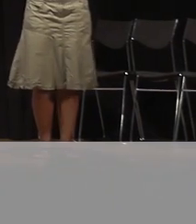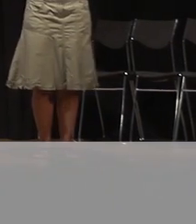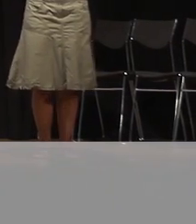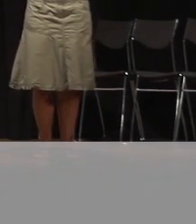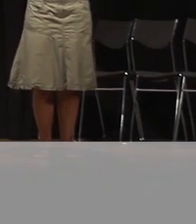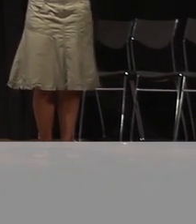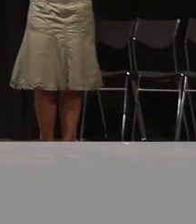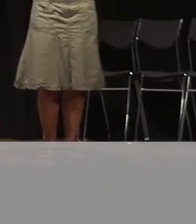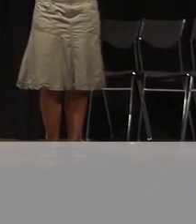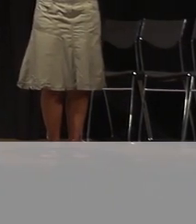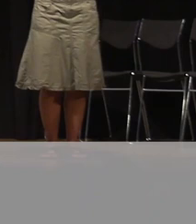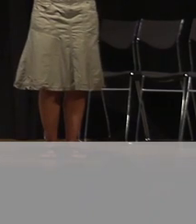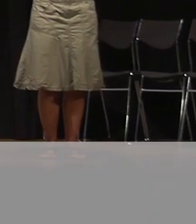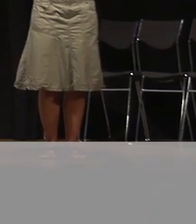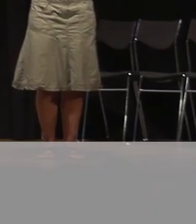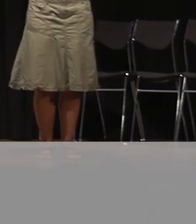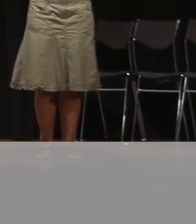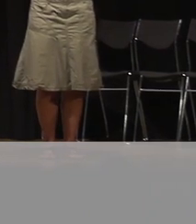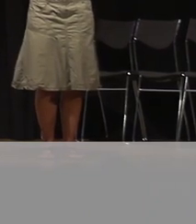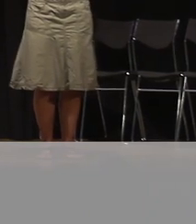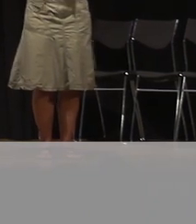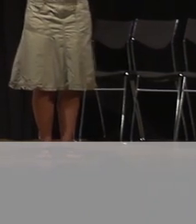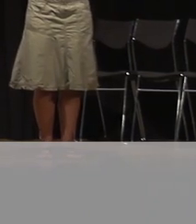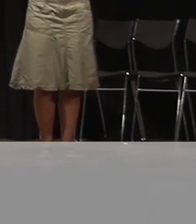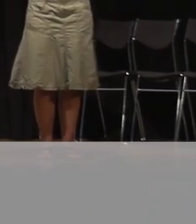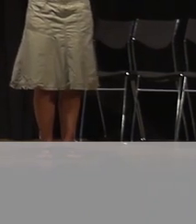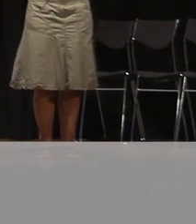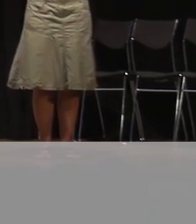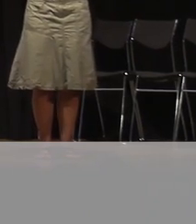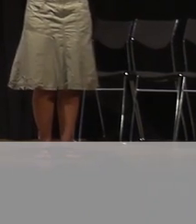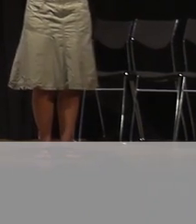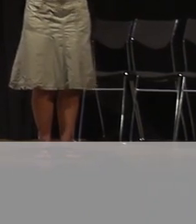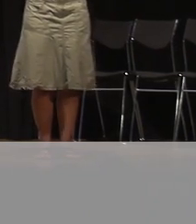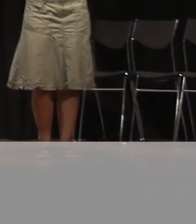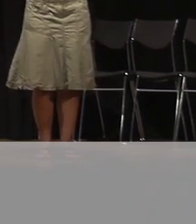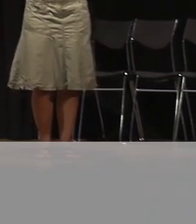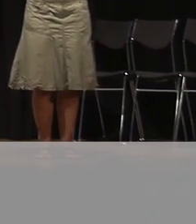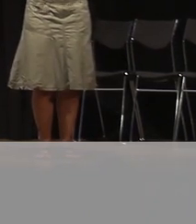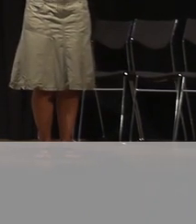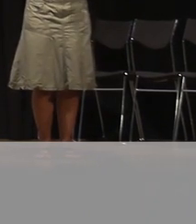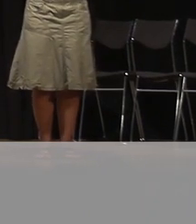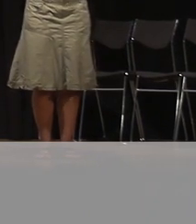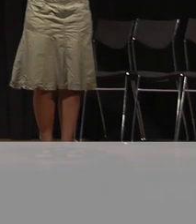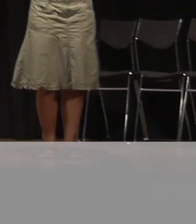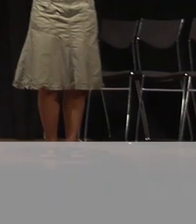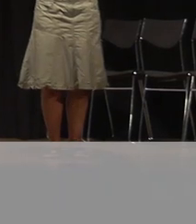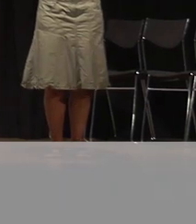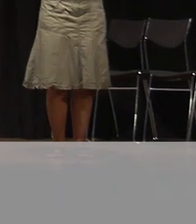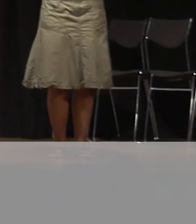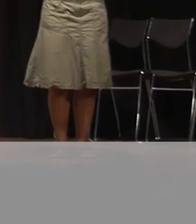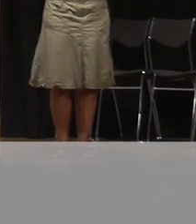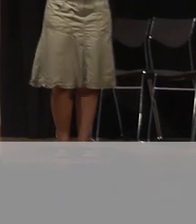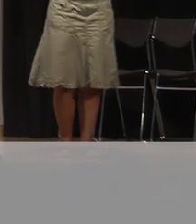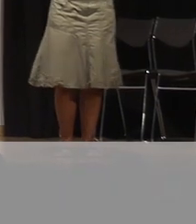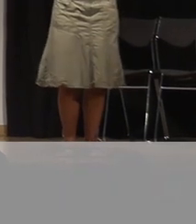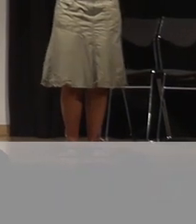bajo la denominación Acerca Cultura. Y la verdad es que en la subdirección pensamos enseguida que debíamos sumarnos